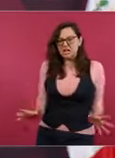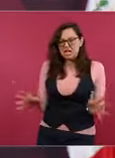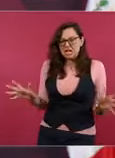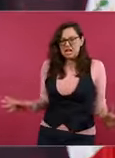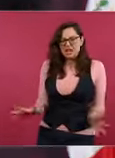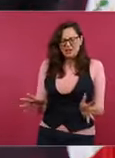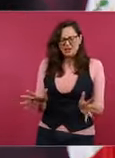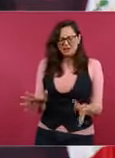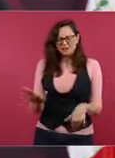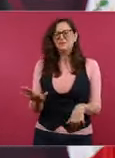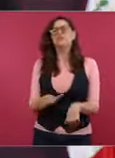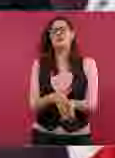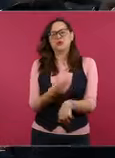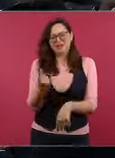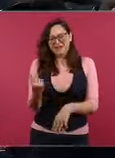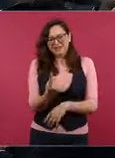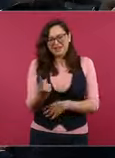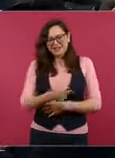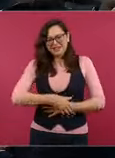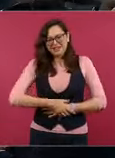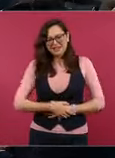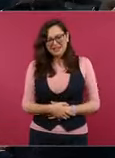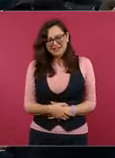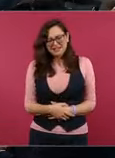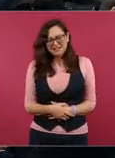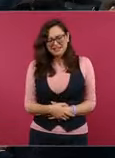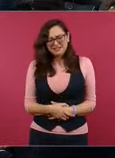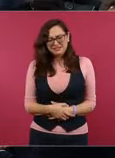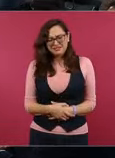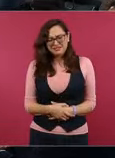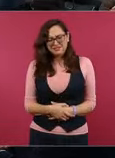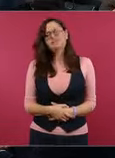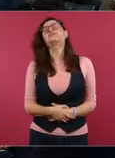Sí, está bien, ¿no?, que es temporada electoral.